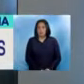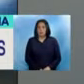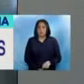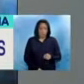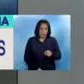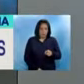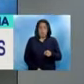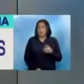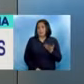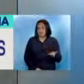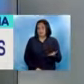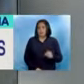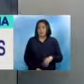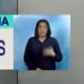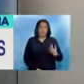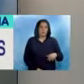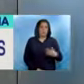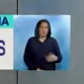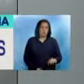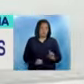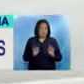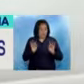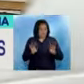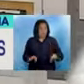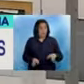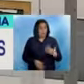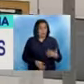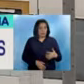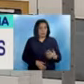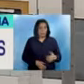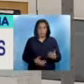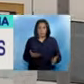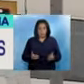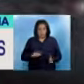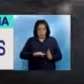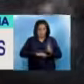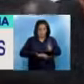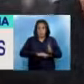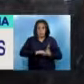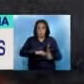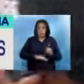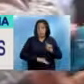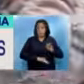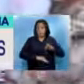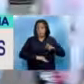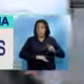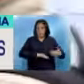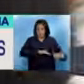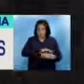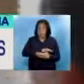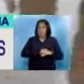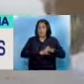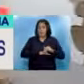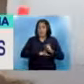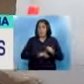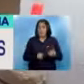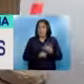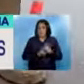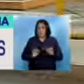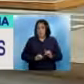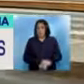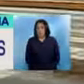también. Este era el terrible panorama que se vivió en el cruce de las avenidas Tupac Amaru y Los Jazmines en